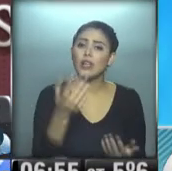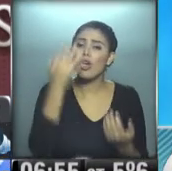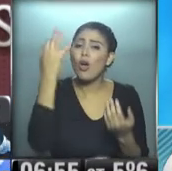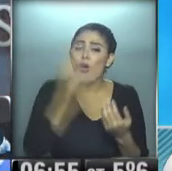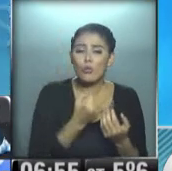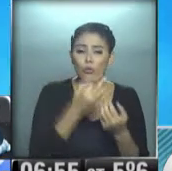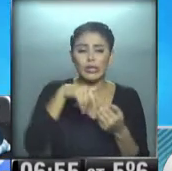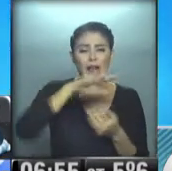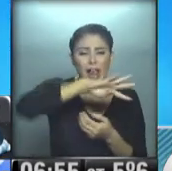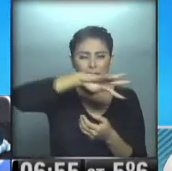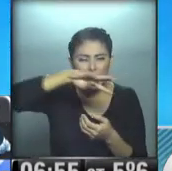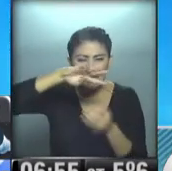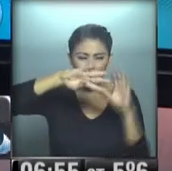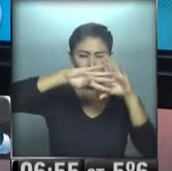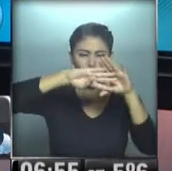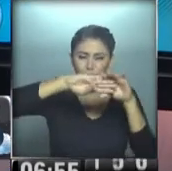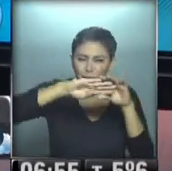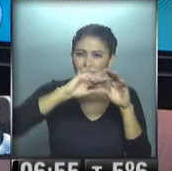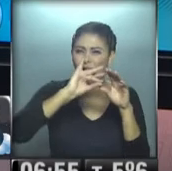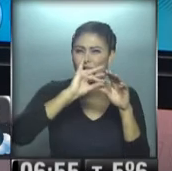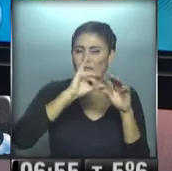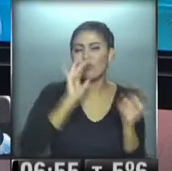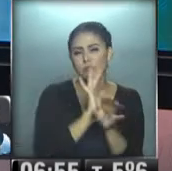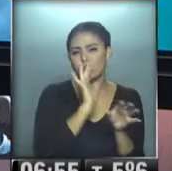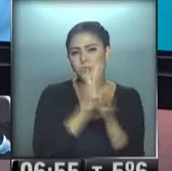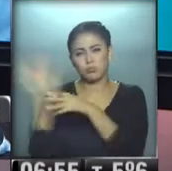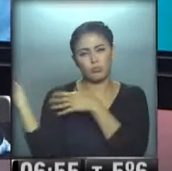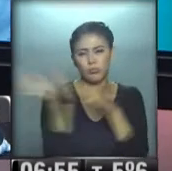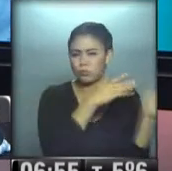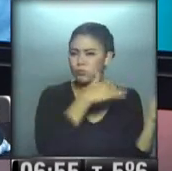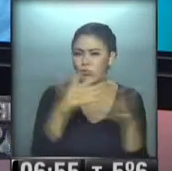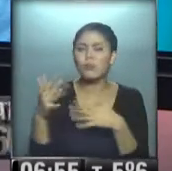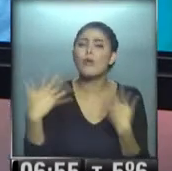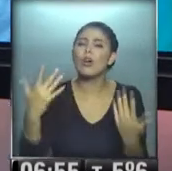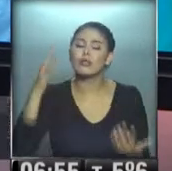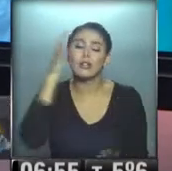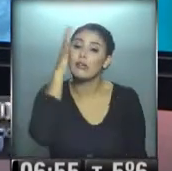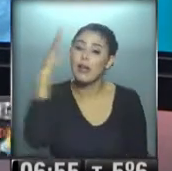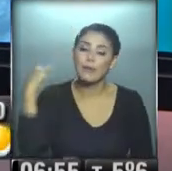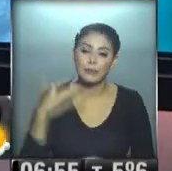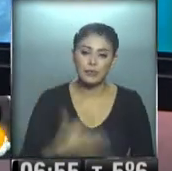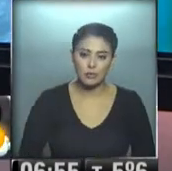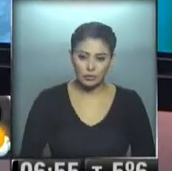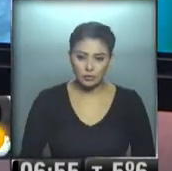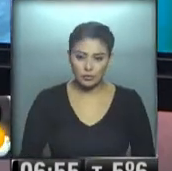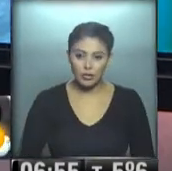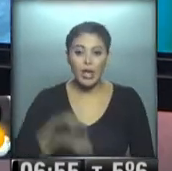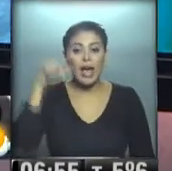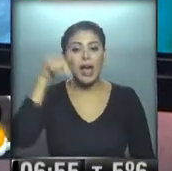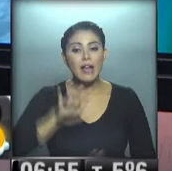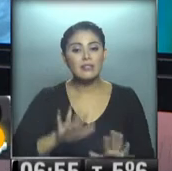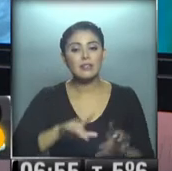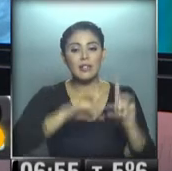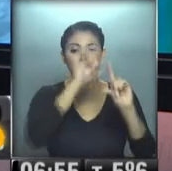apretaditas allí las líneas, las isobaras, originando justamente, pero un ventarrón muy, muy fuerte. Y esta es la